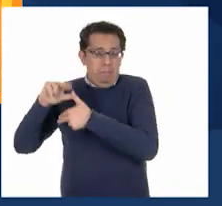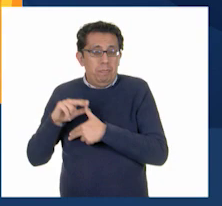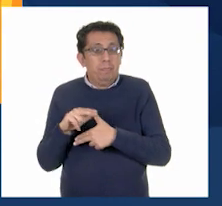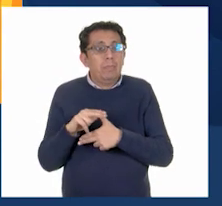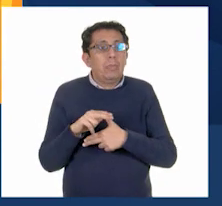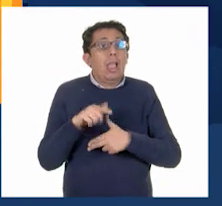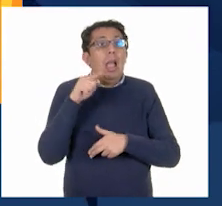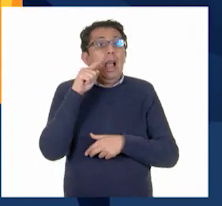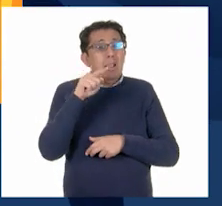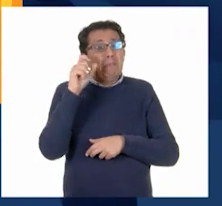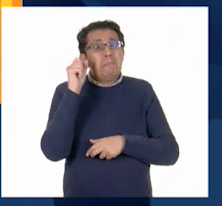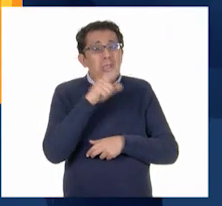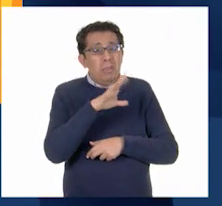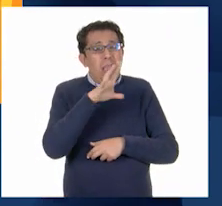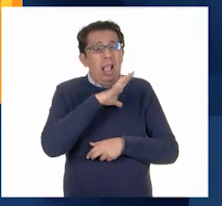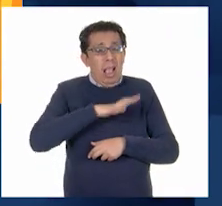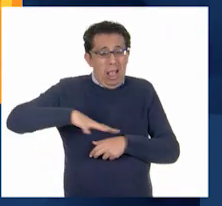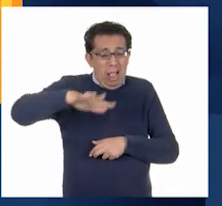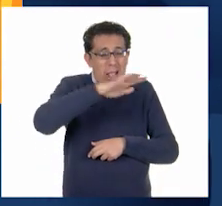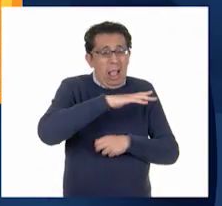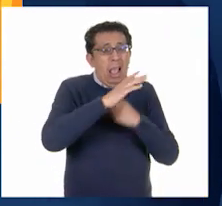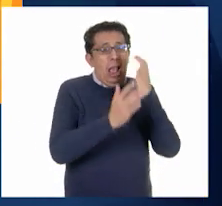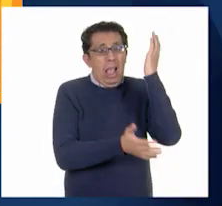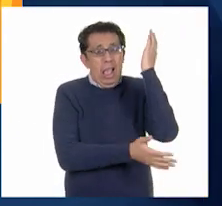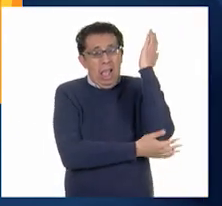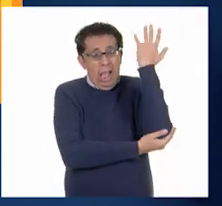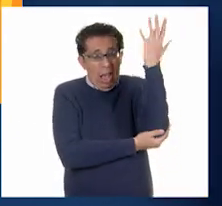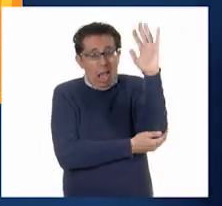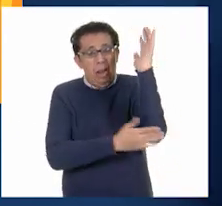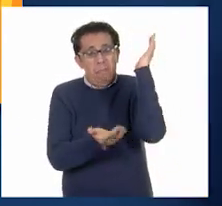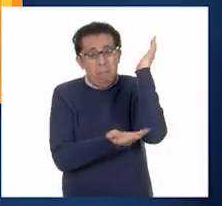talado miles de kilómetros cuadrados de bosques y selvas